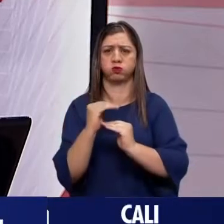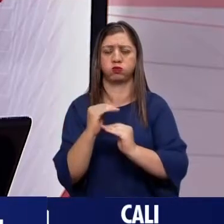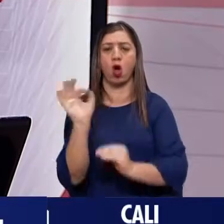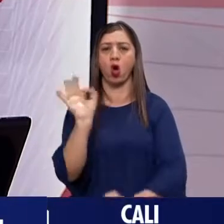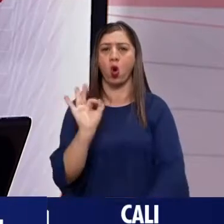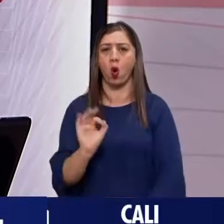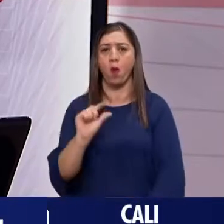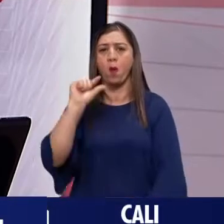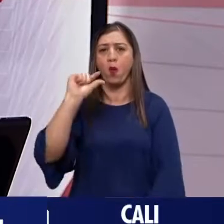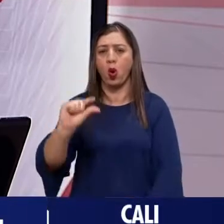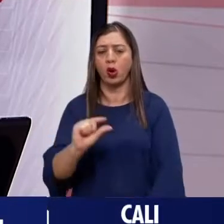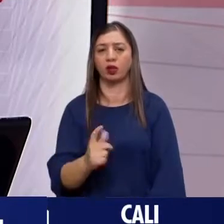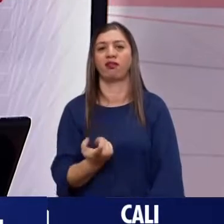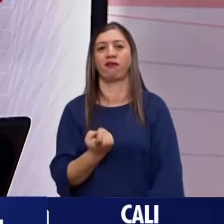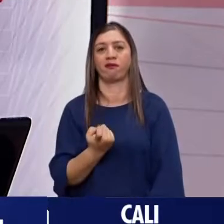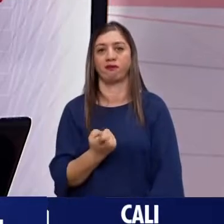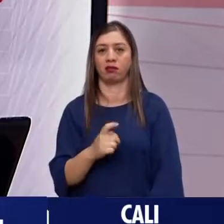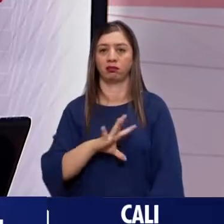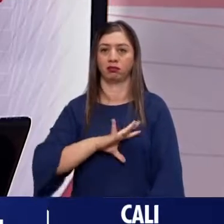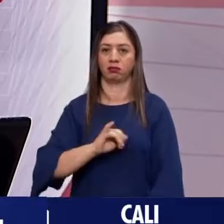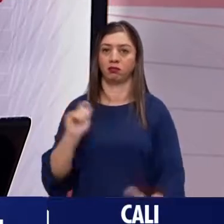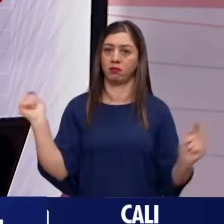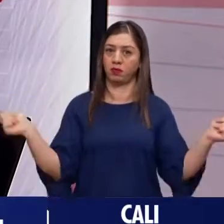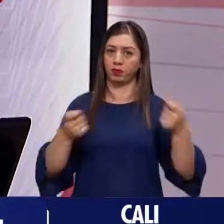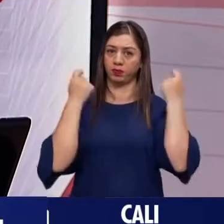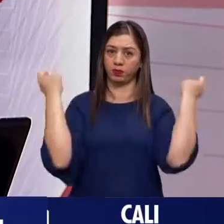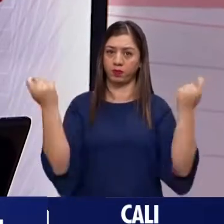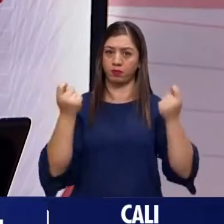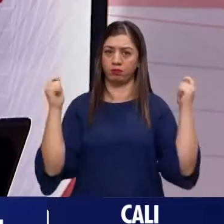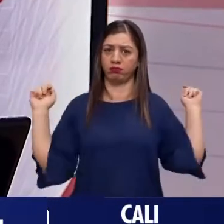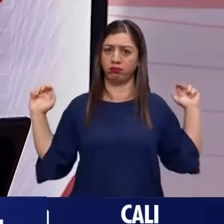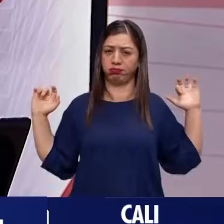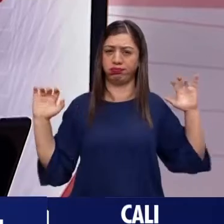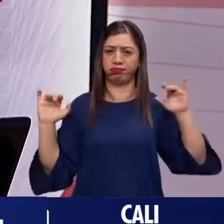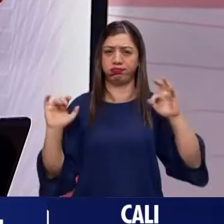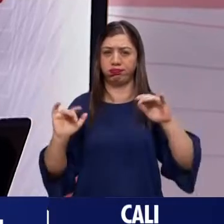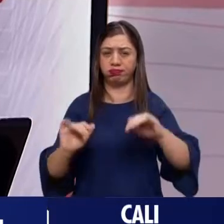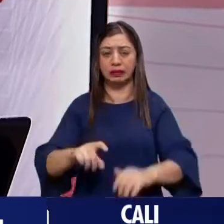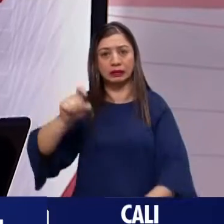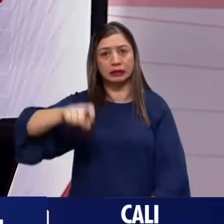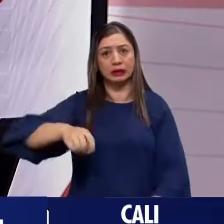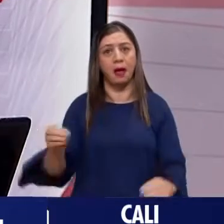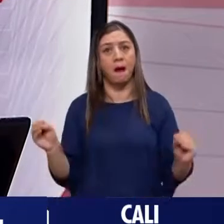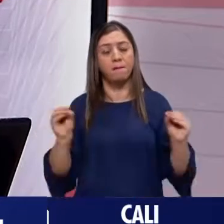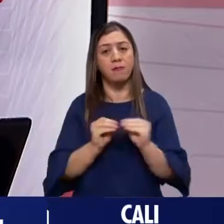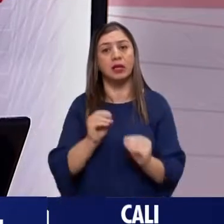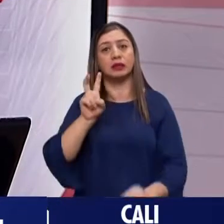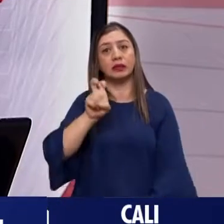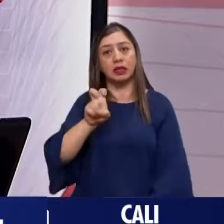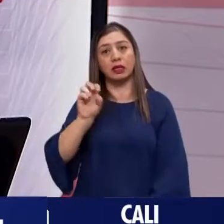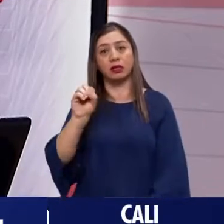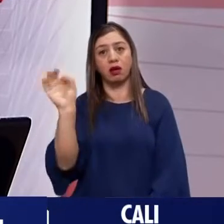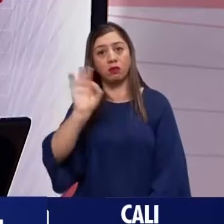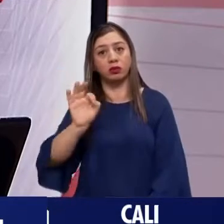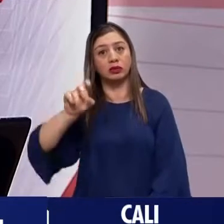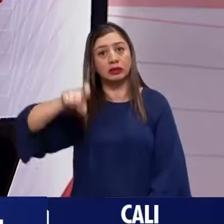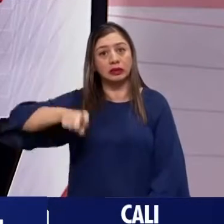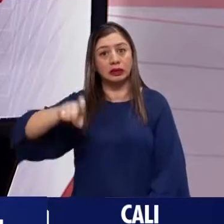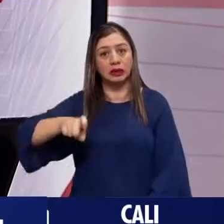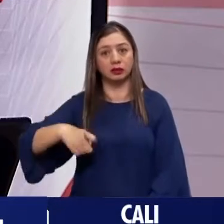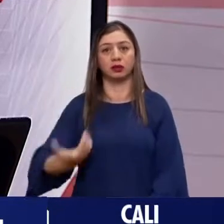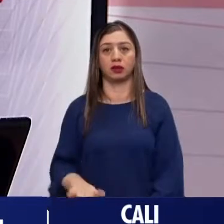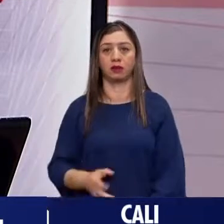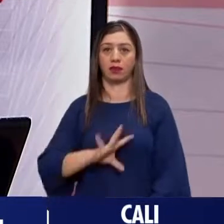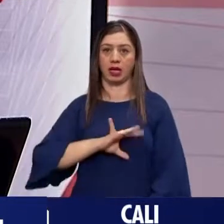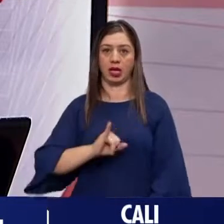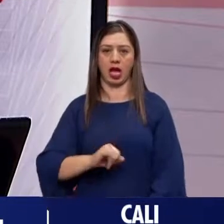se realizarán en Cali este fin de semana jornadas en puntos de asistencia masivas de personas para completar el 70% que le permita a los